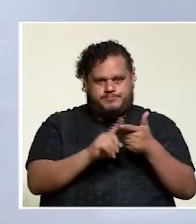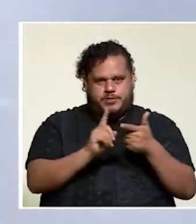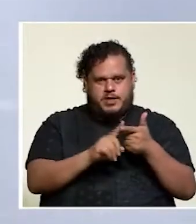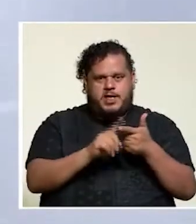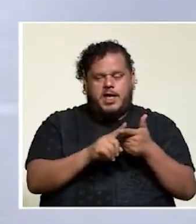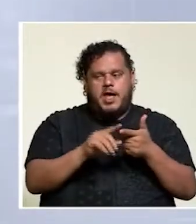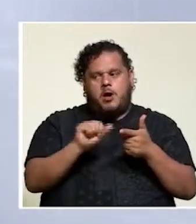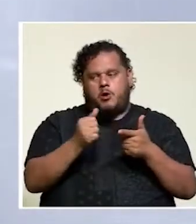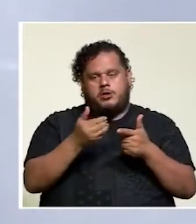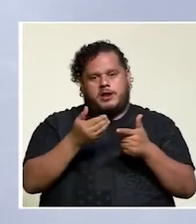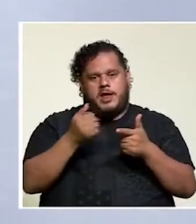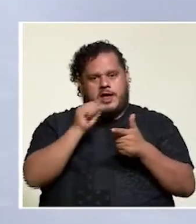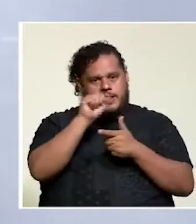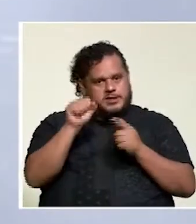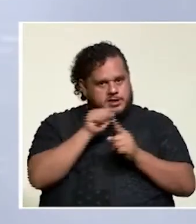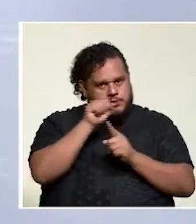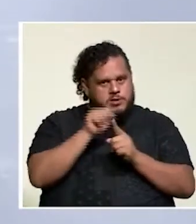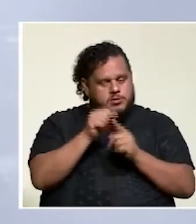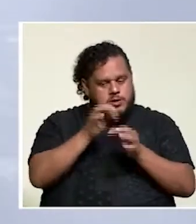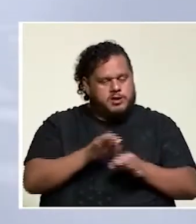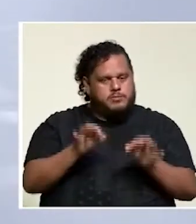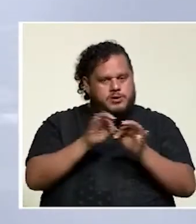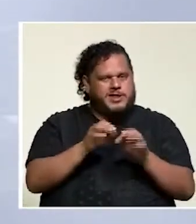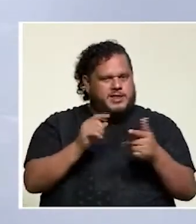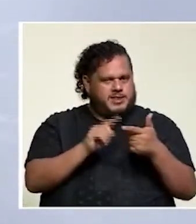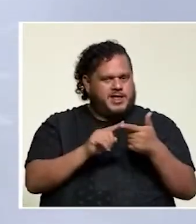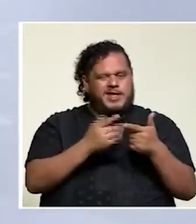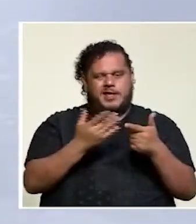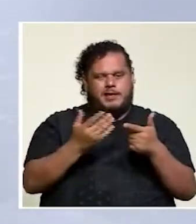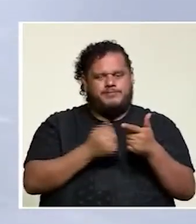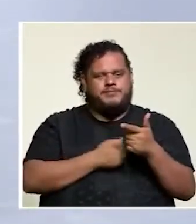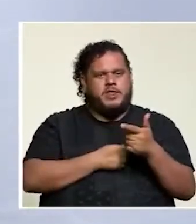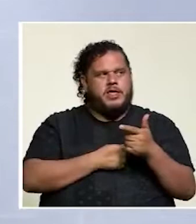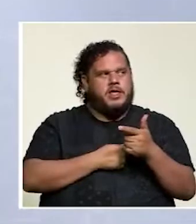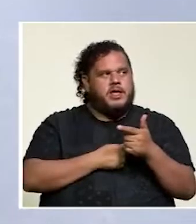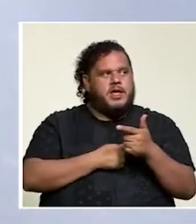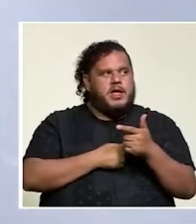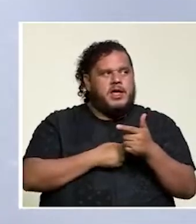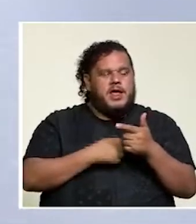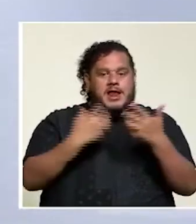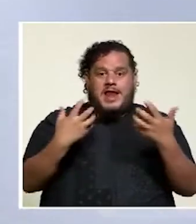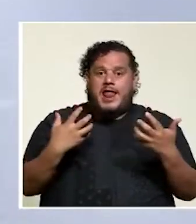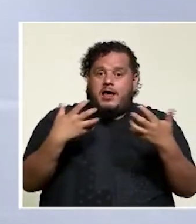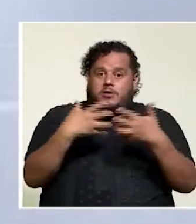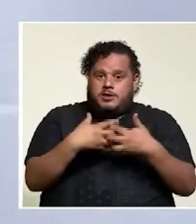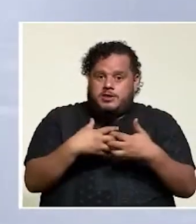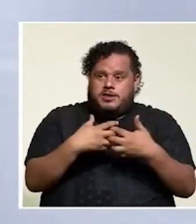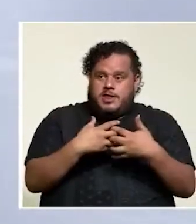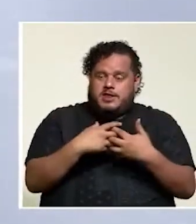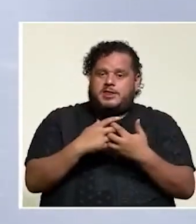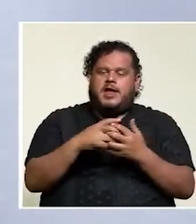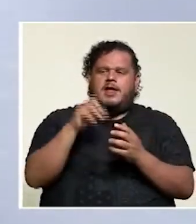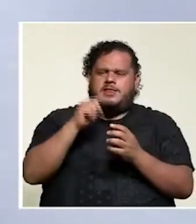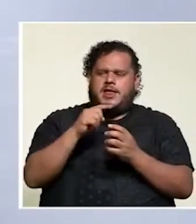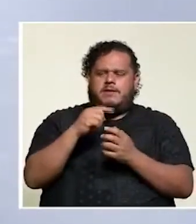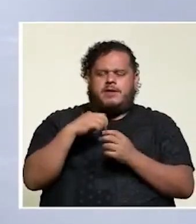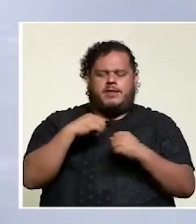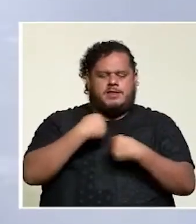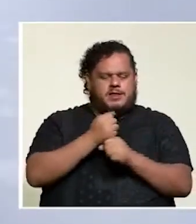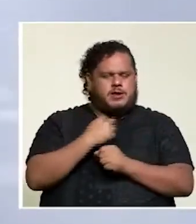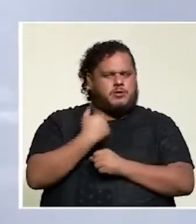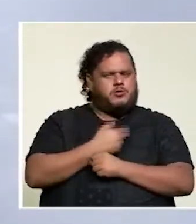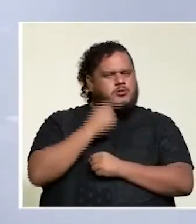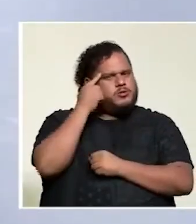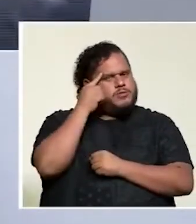es importante es efectivamente que la coincidencia tiene que hacernos pensar